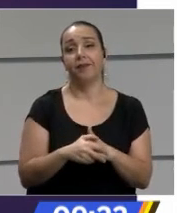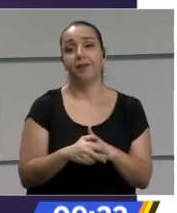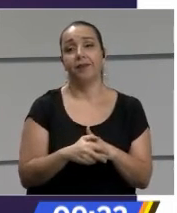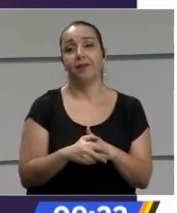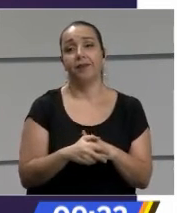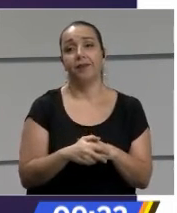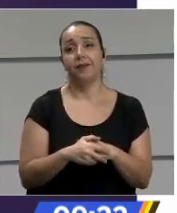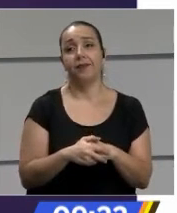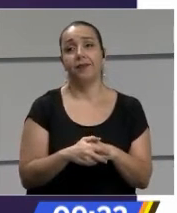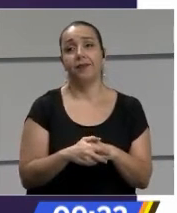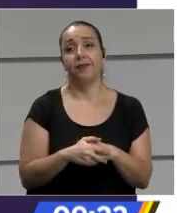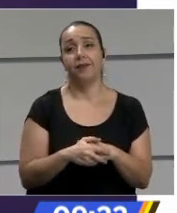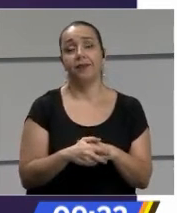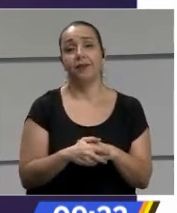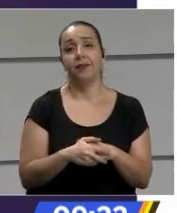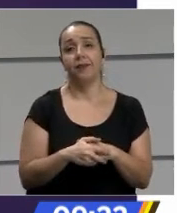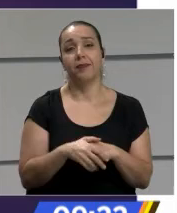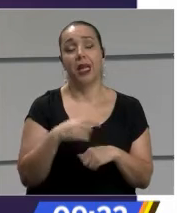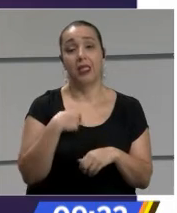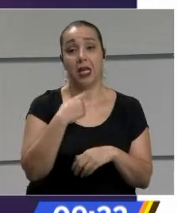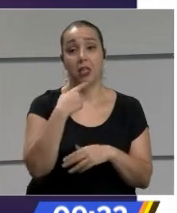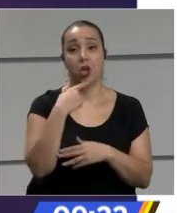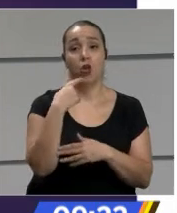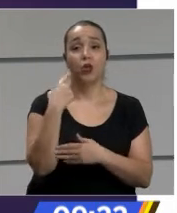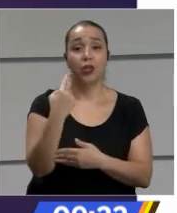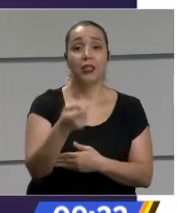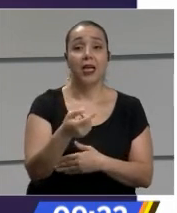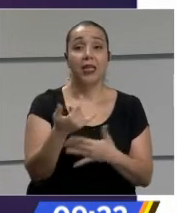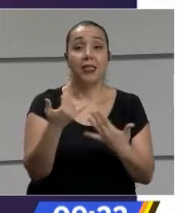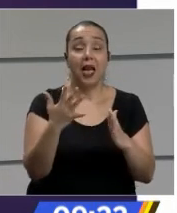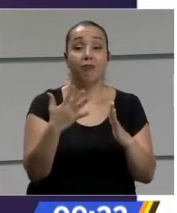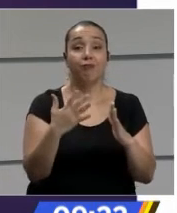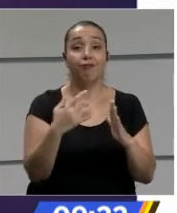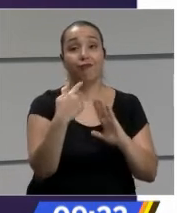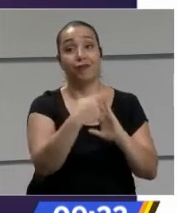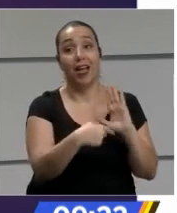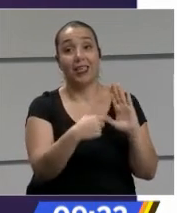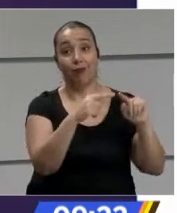retomar un momentito acá, Arezzo nos dice, ahí está, ahí está la imagen